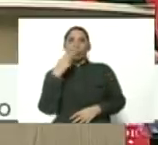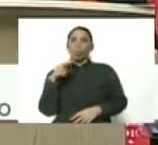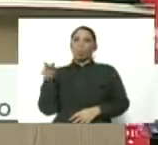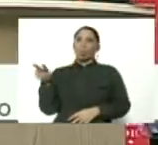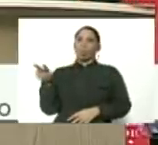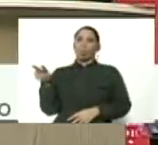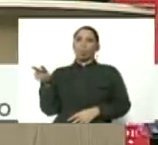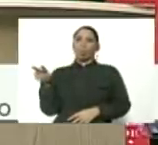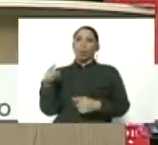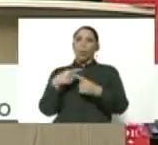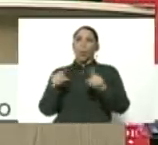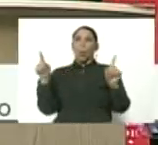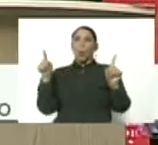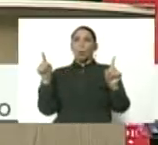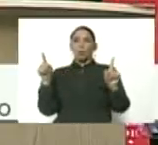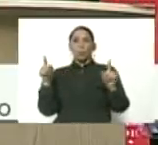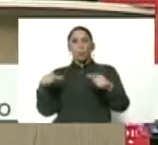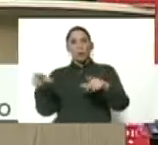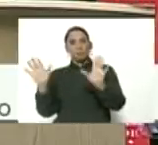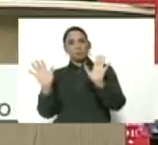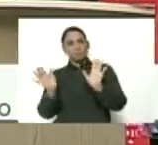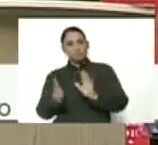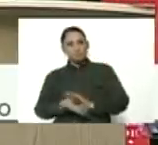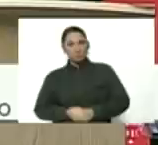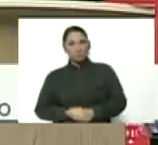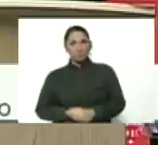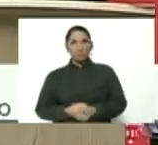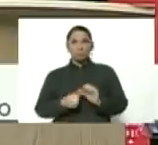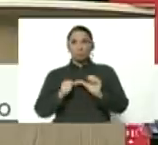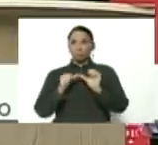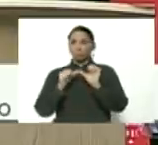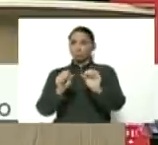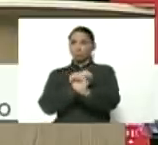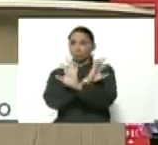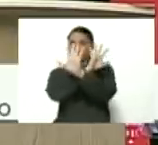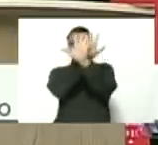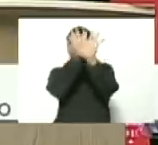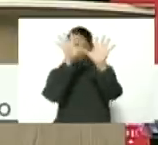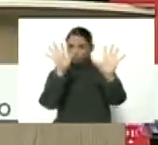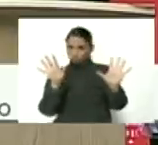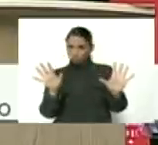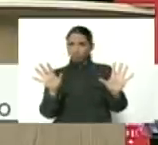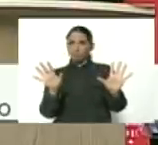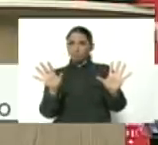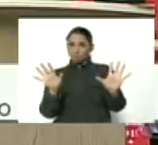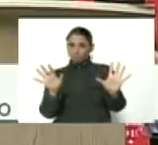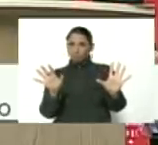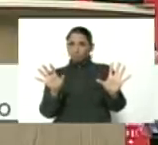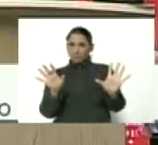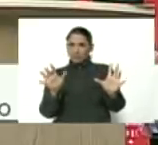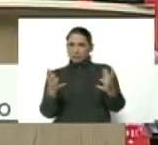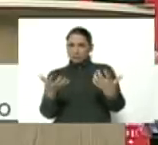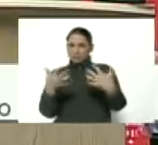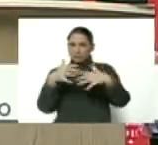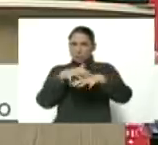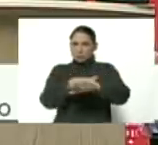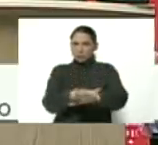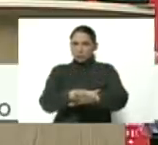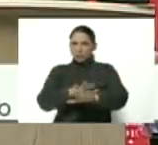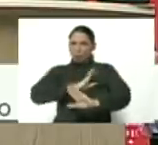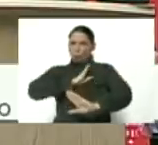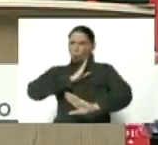para otro lado. Queda perfectamente clara ya el involucramiento